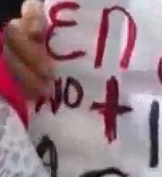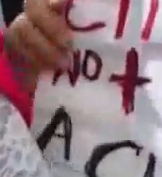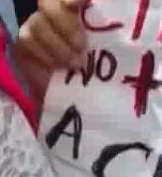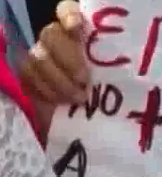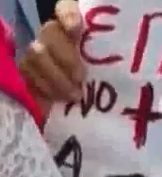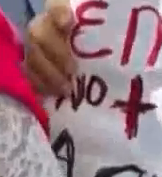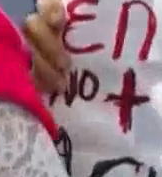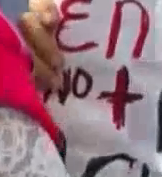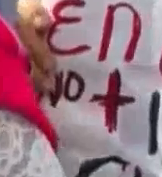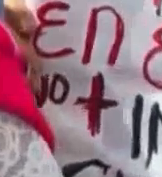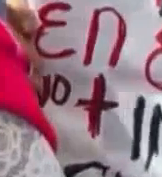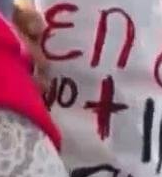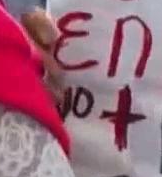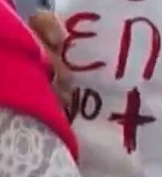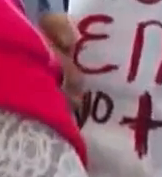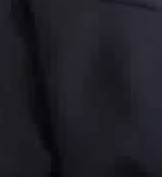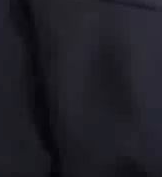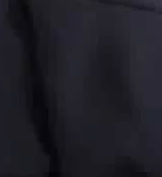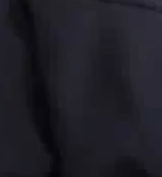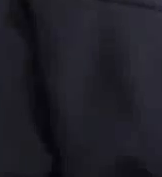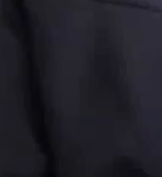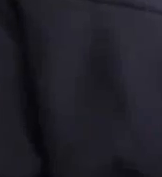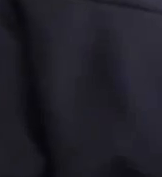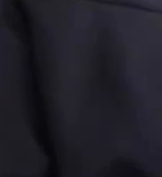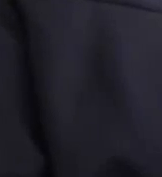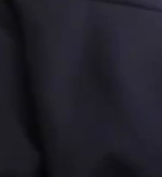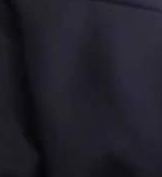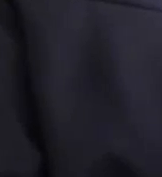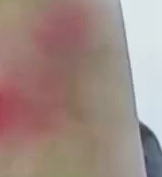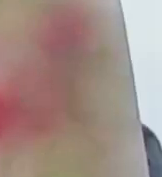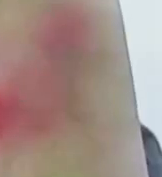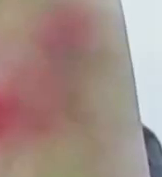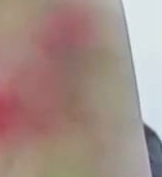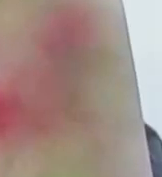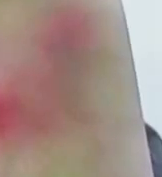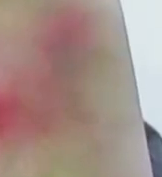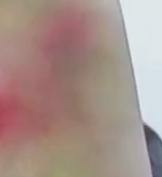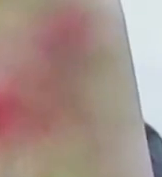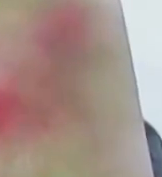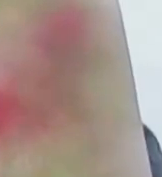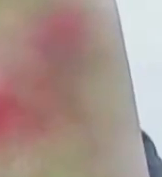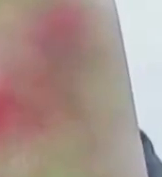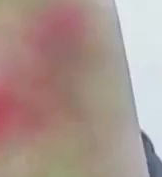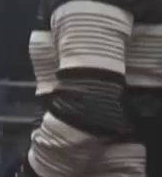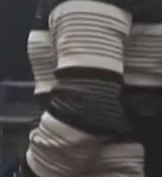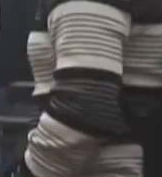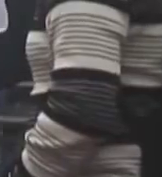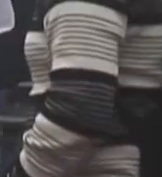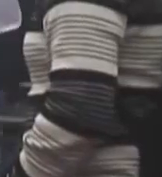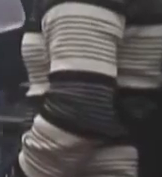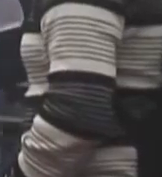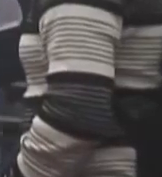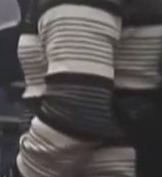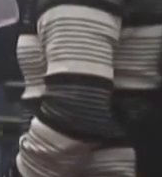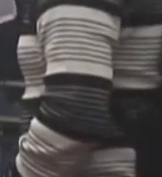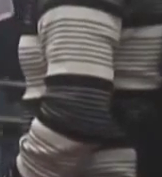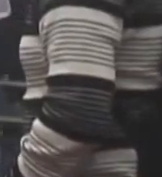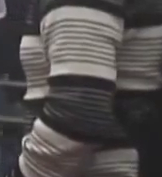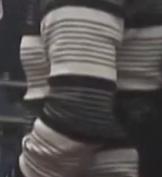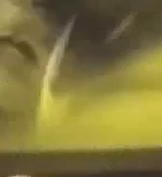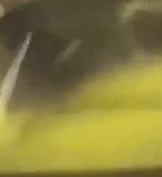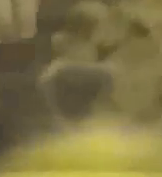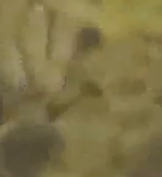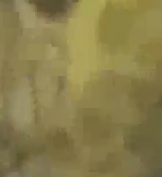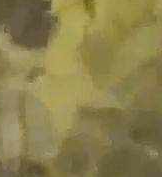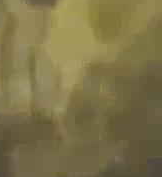aprobación, el pueblo lo detesta. Hay un rechazo de la población peruana a la liberación de Alberto Fujimori. Y eso quizás